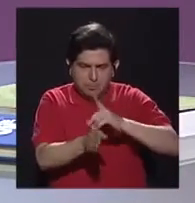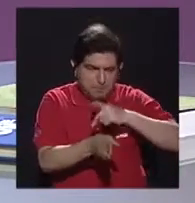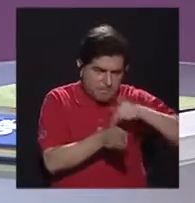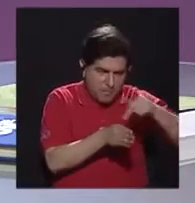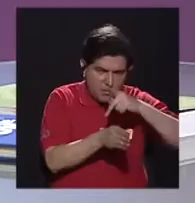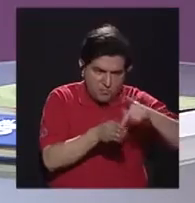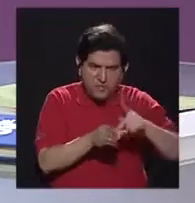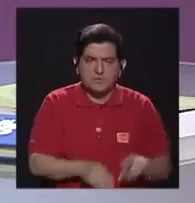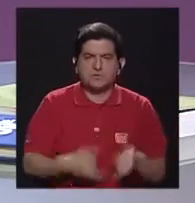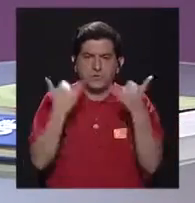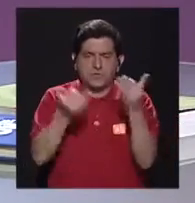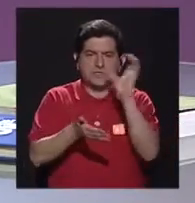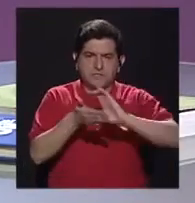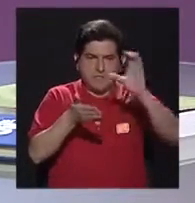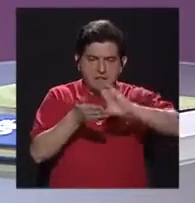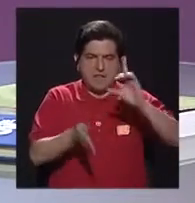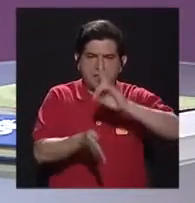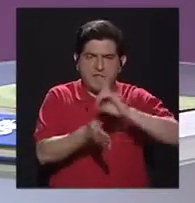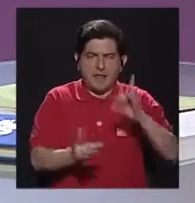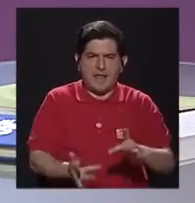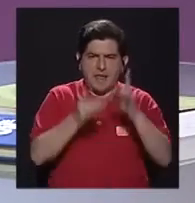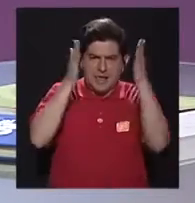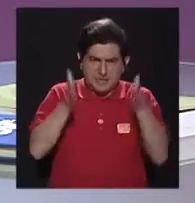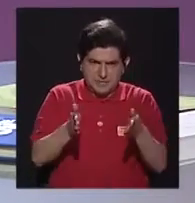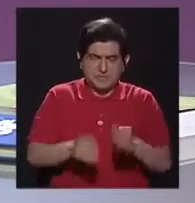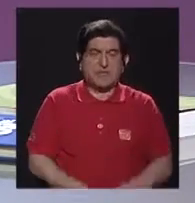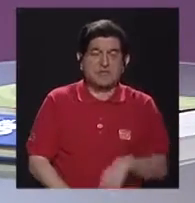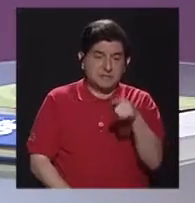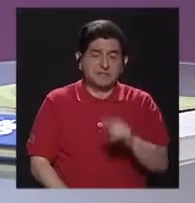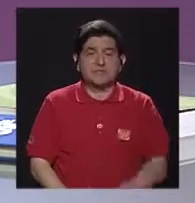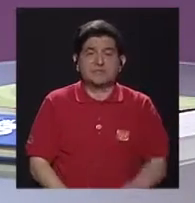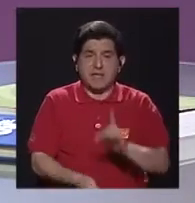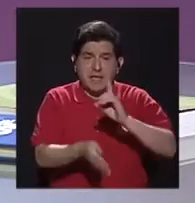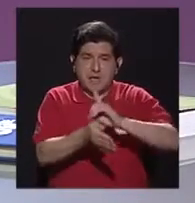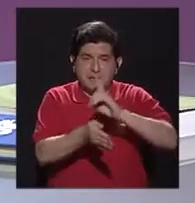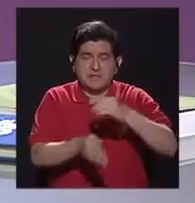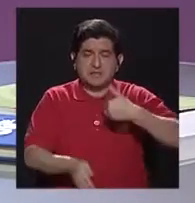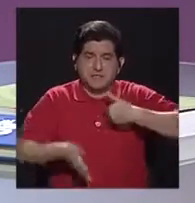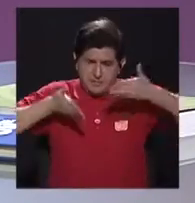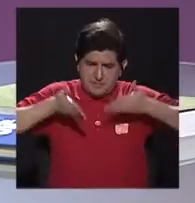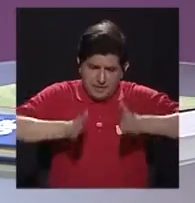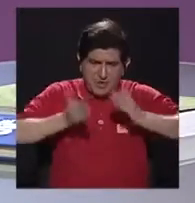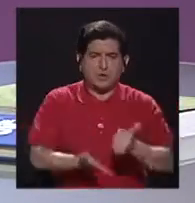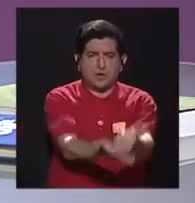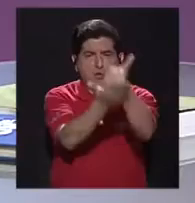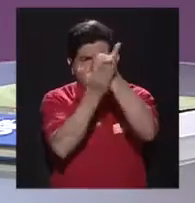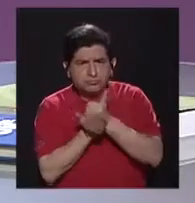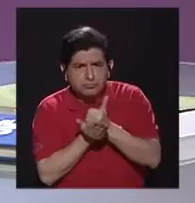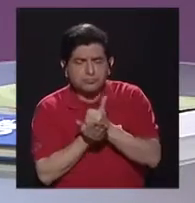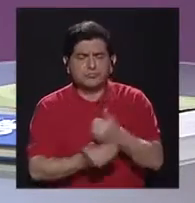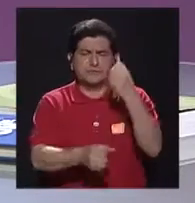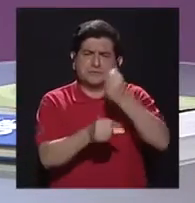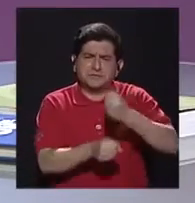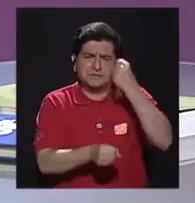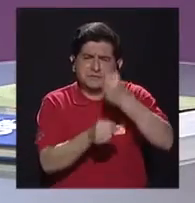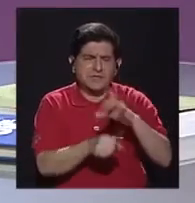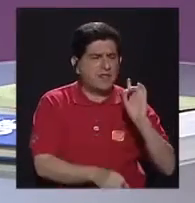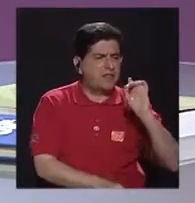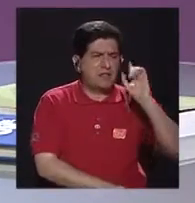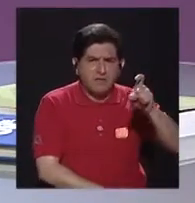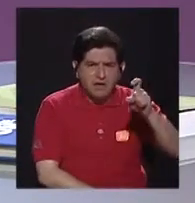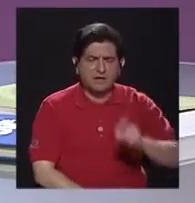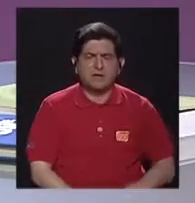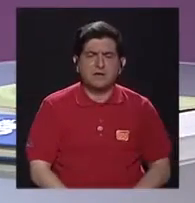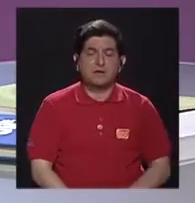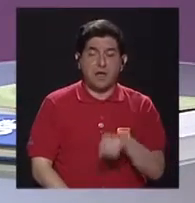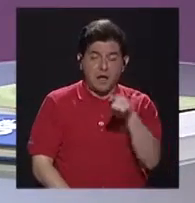profesionales incorporados al Colegio de Médicos, especialistas en medicina reproductiva que nos están colaborando y ayudando. Estamos trabajando en un diagnóstico